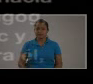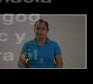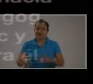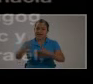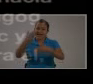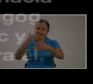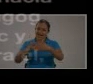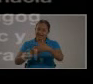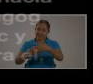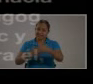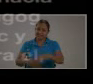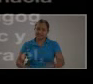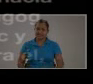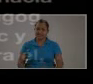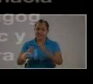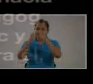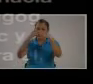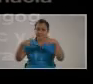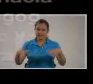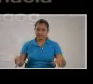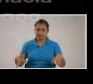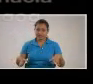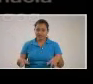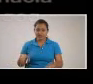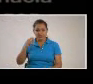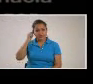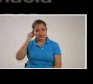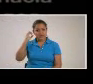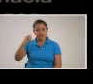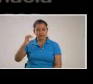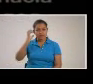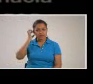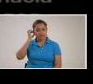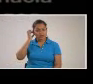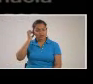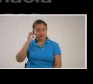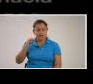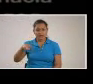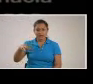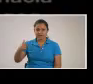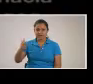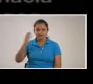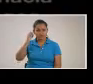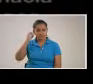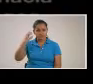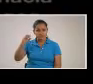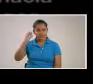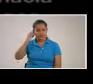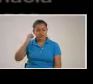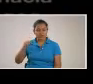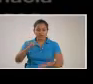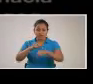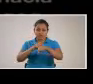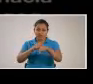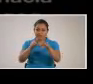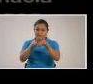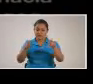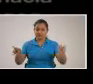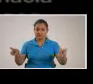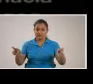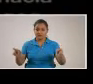antesala a la derrota de Gog y Magog en el capítulo 39. Son dos tiempos distintos.